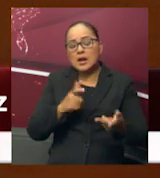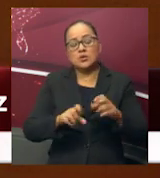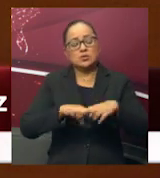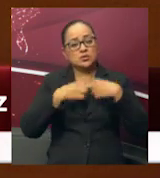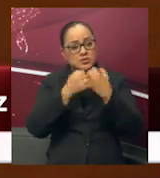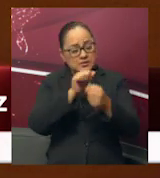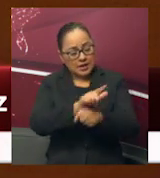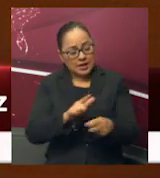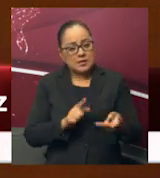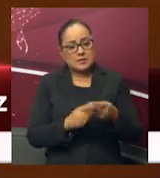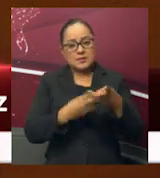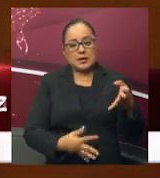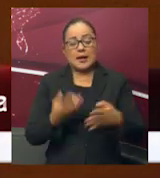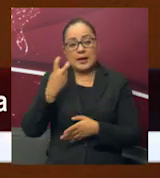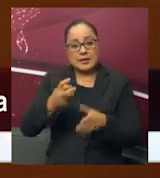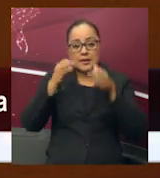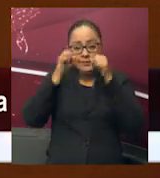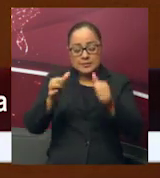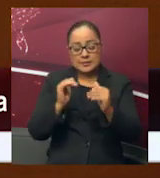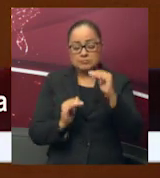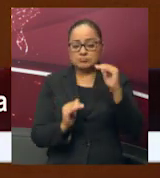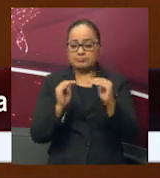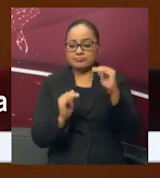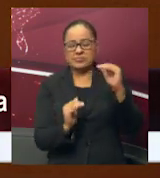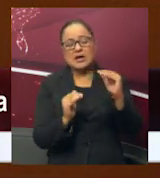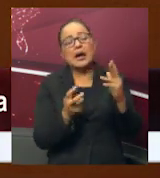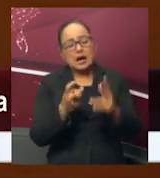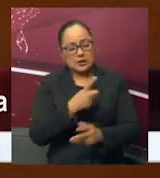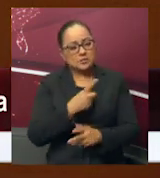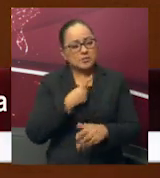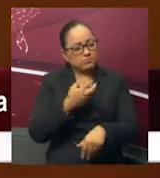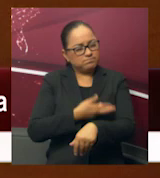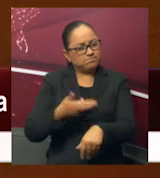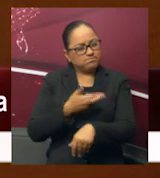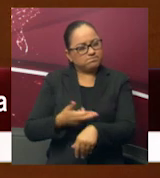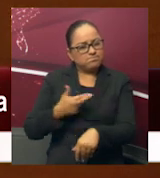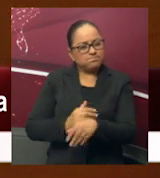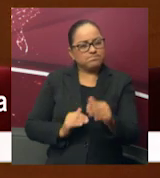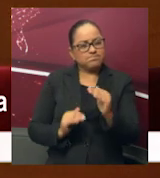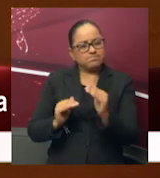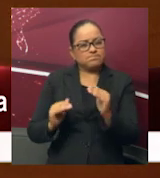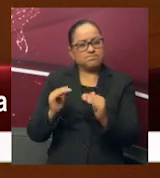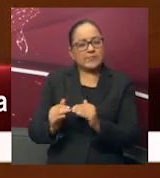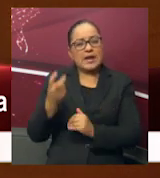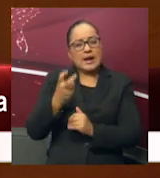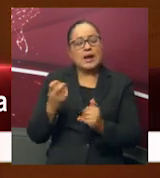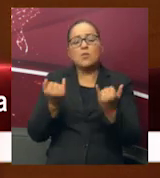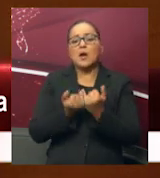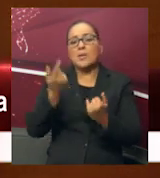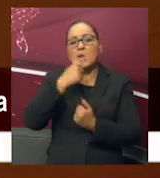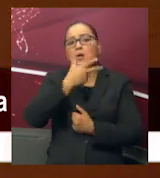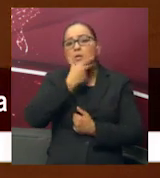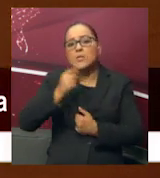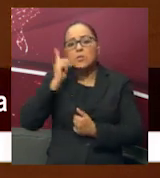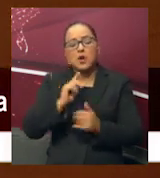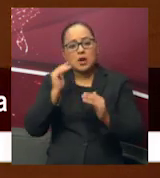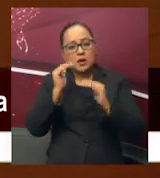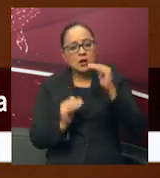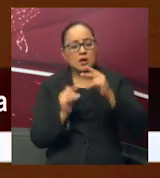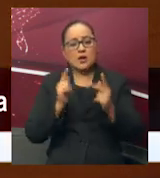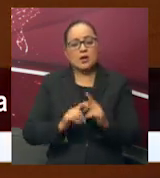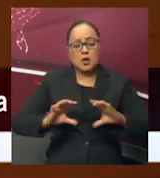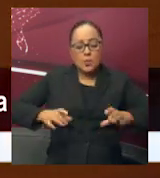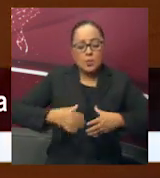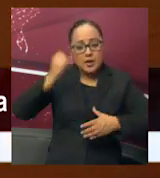social, ¿sí? El atender estas brechas sociales, y estas brechas sociales también son de género, son con los